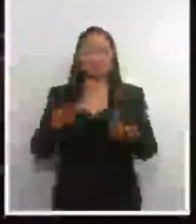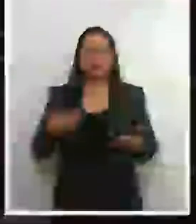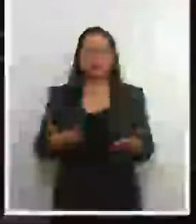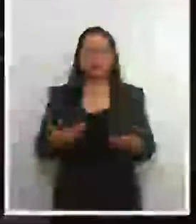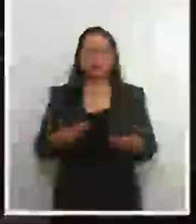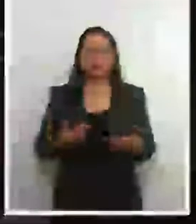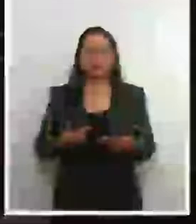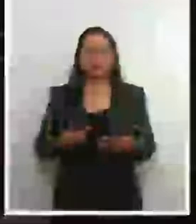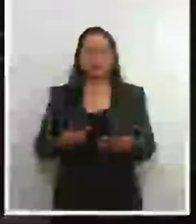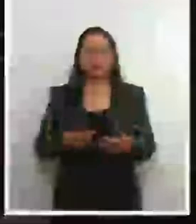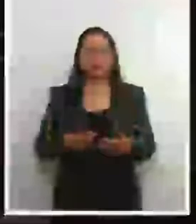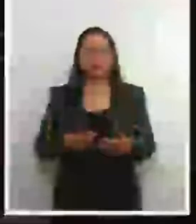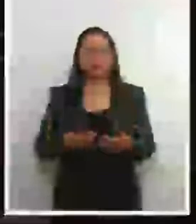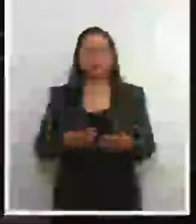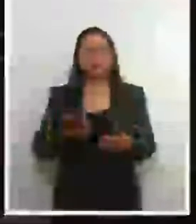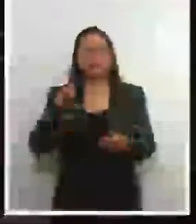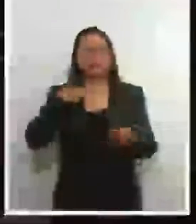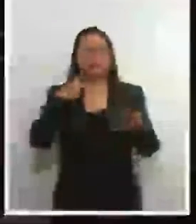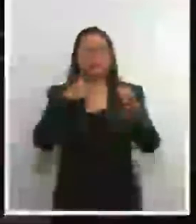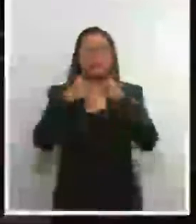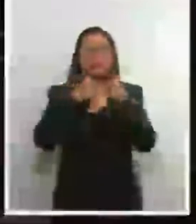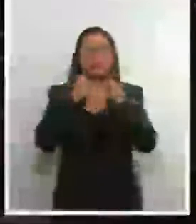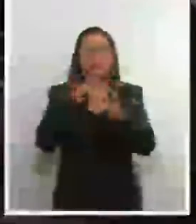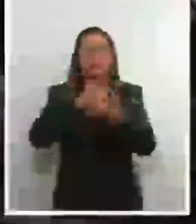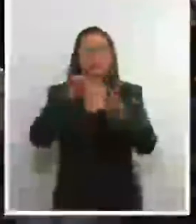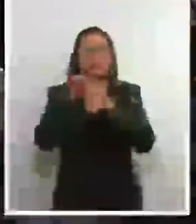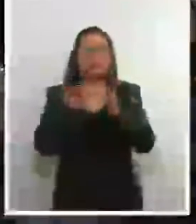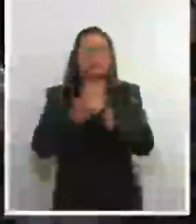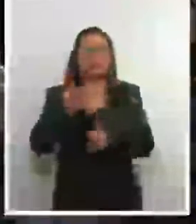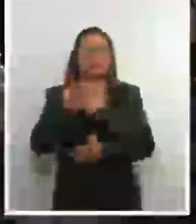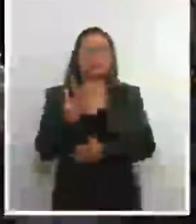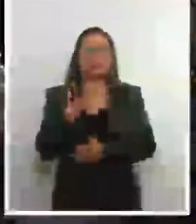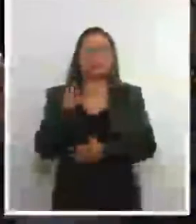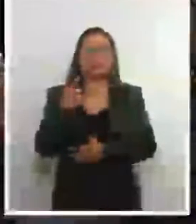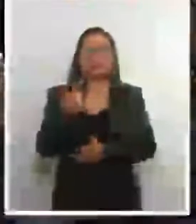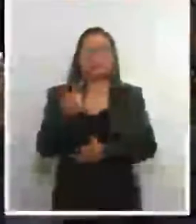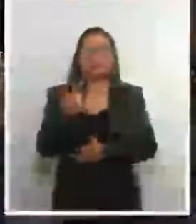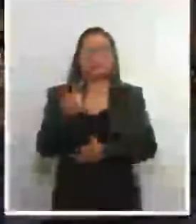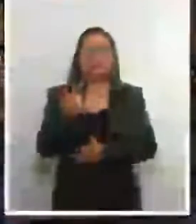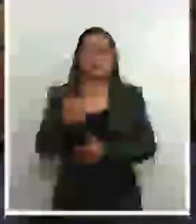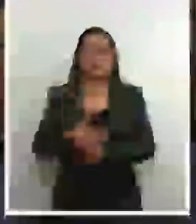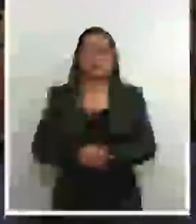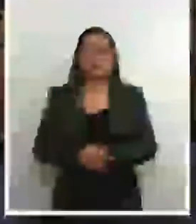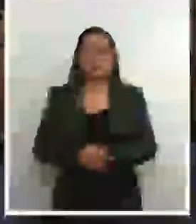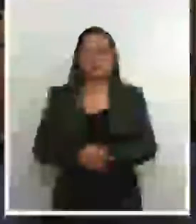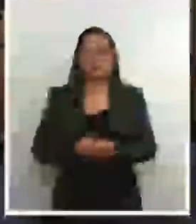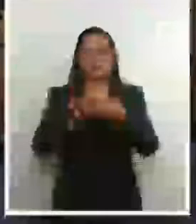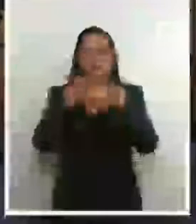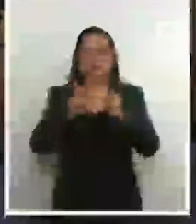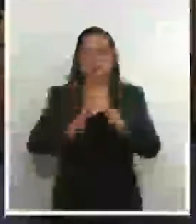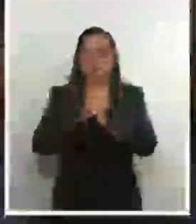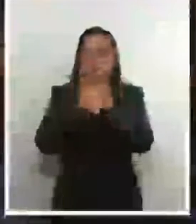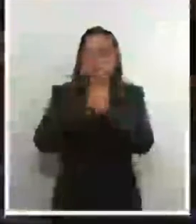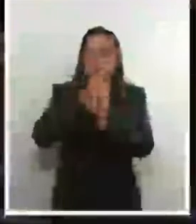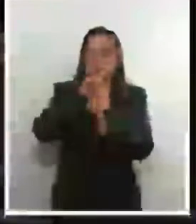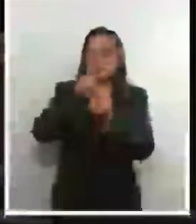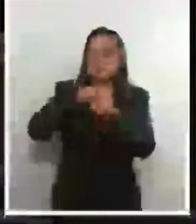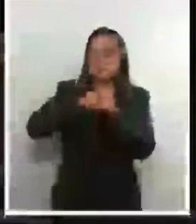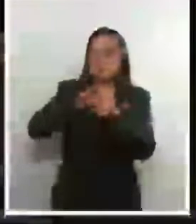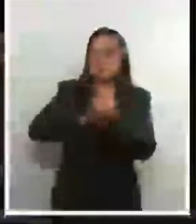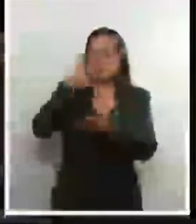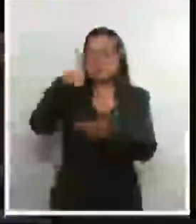Pasamos ahora a la discusión del artículo 47. No tenemos